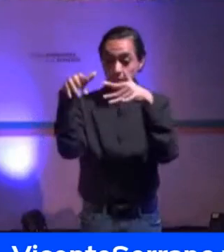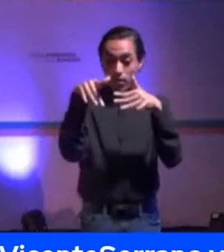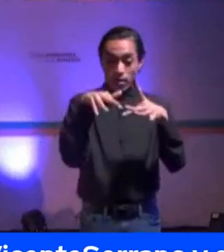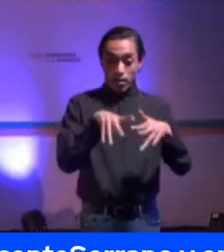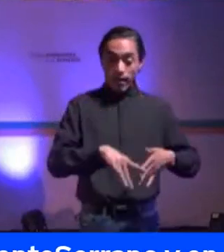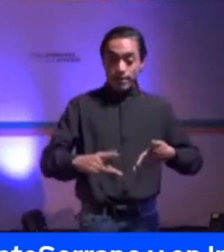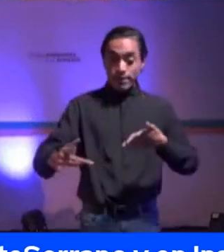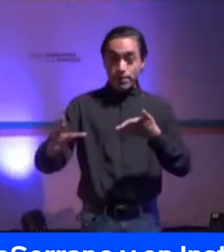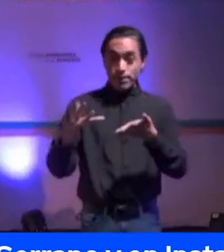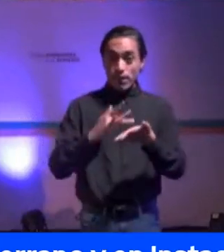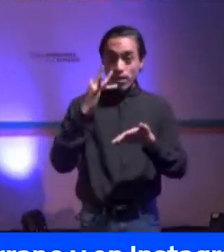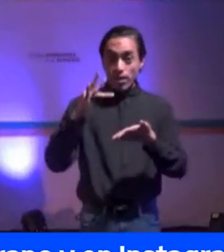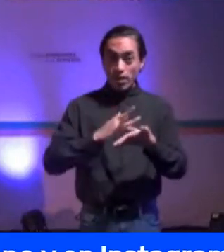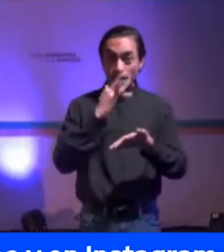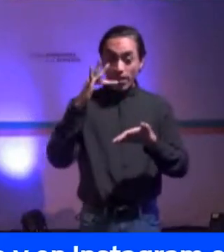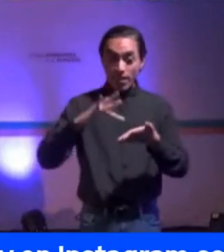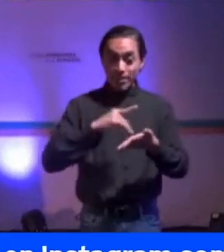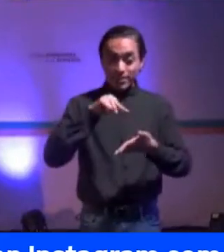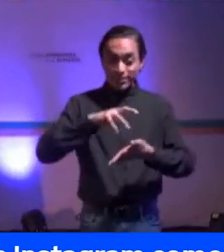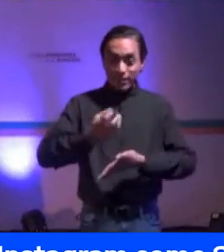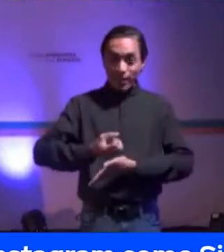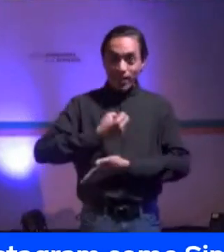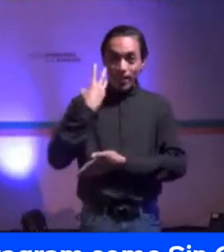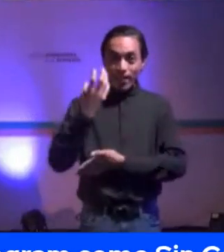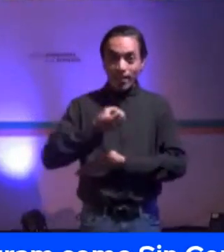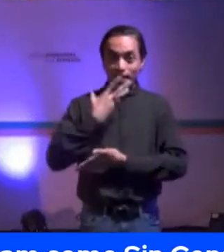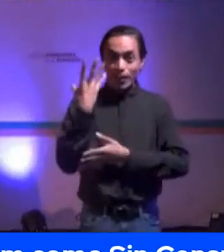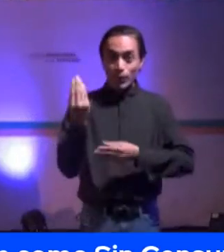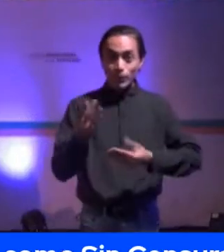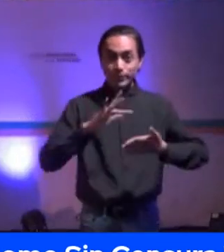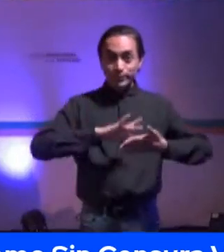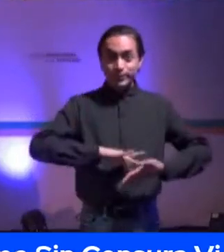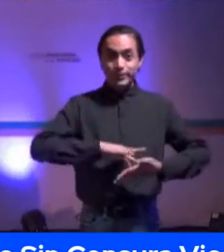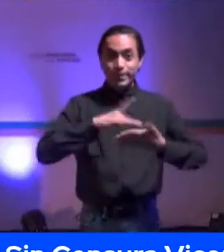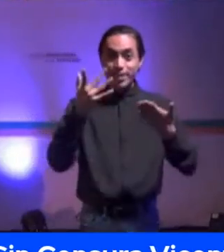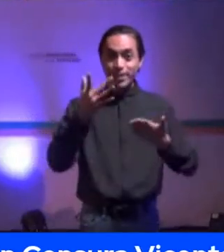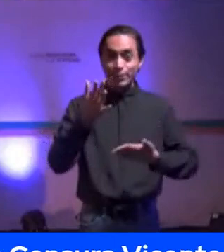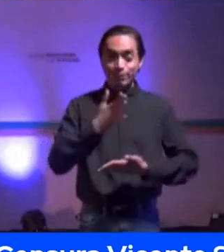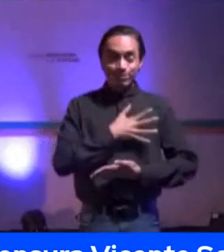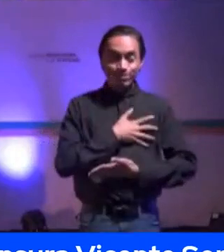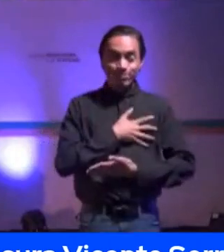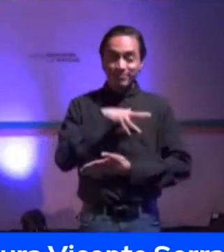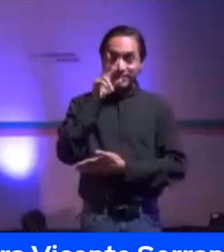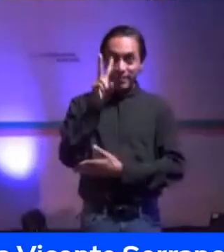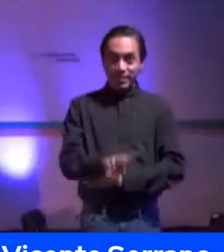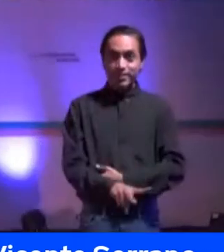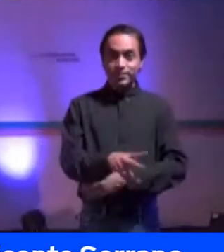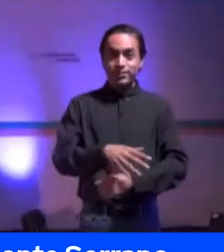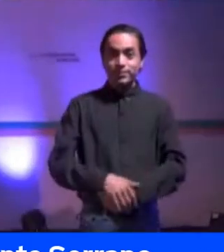respaldar este evento informativo. Muchas gracias de todo corazón.